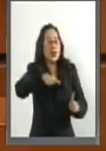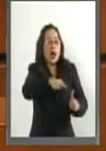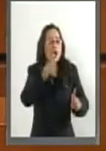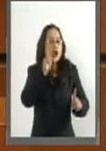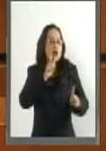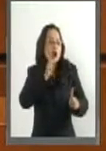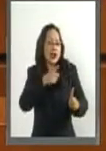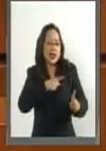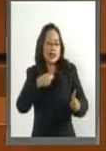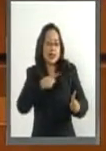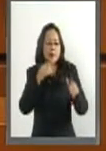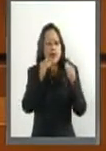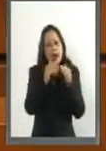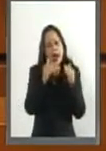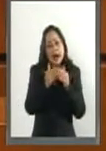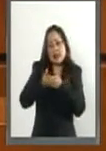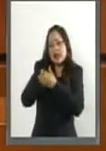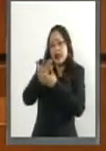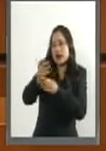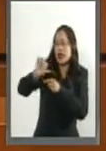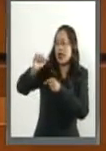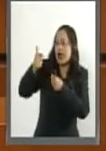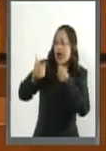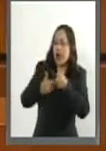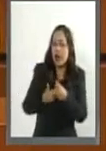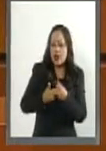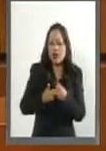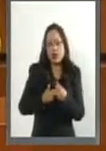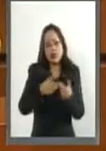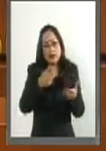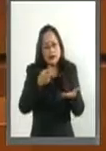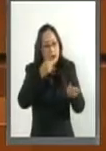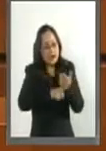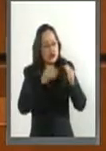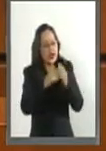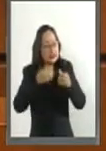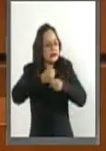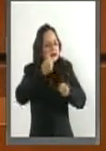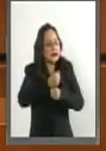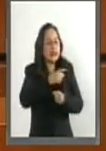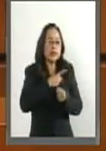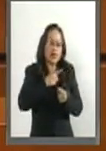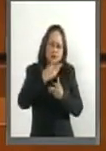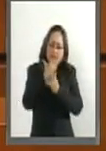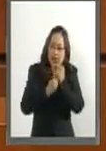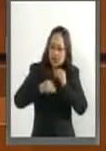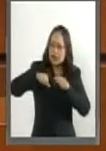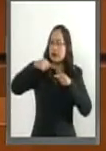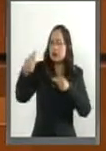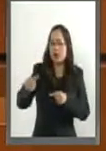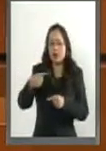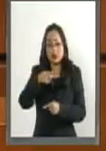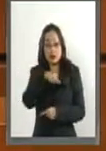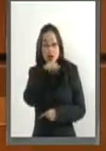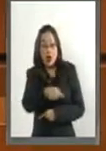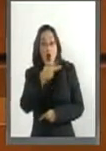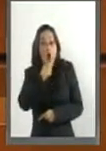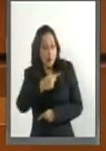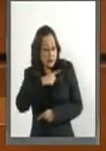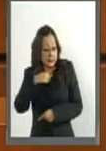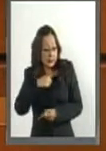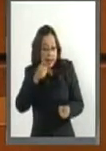tengan que salir de sus casas por violencia, sino el que debiera de salir de su casa son los hombres que están